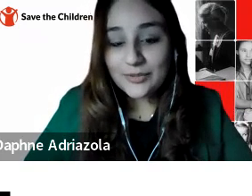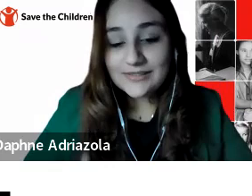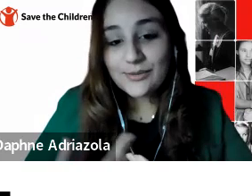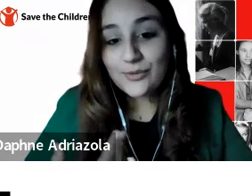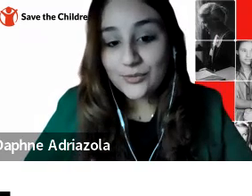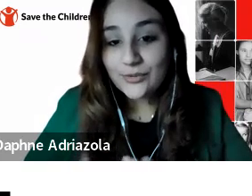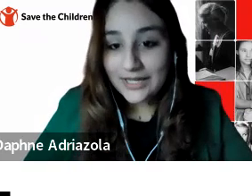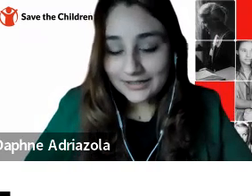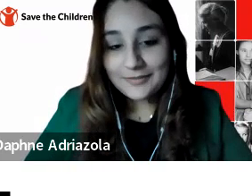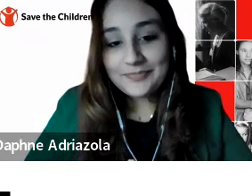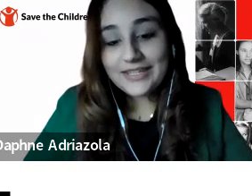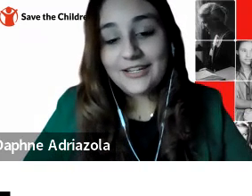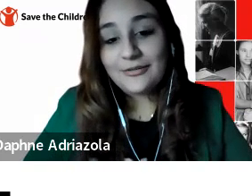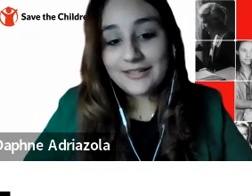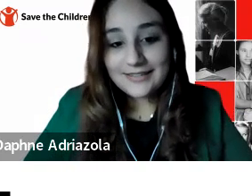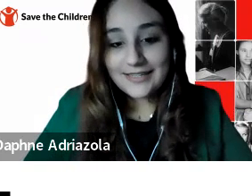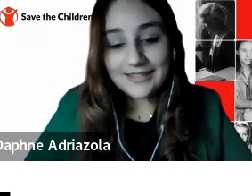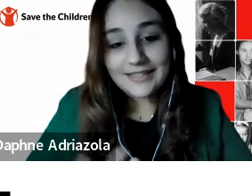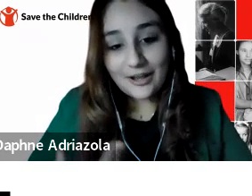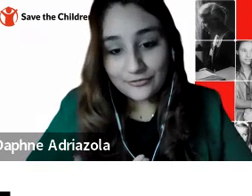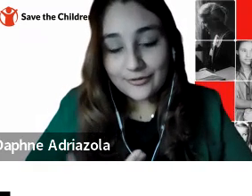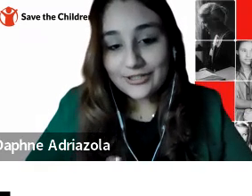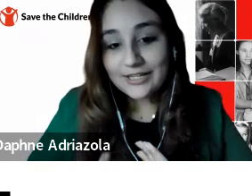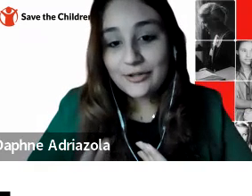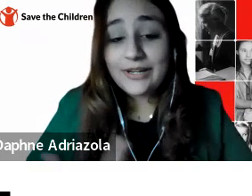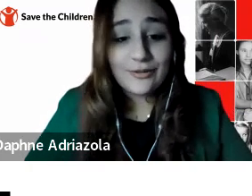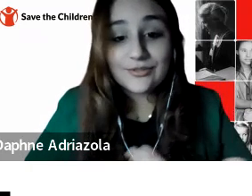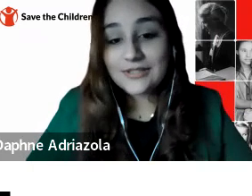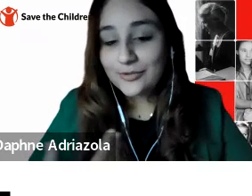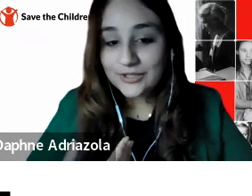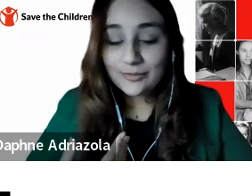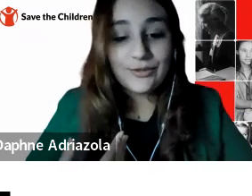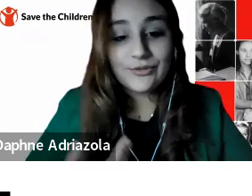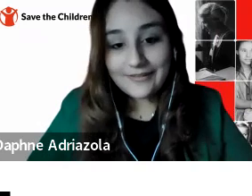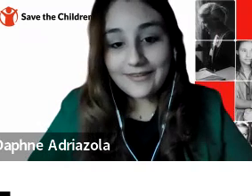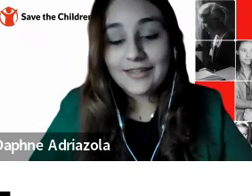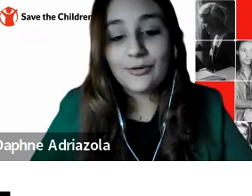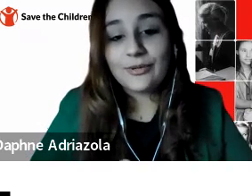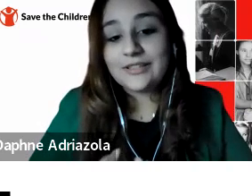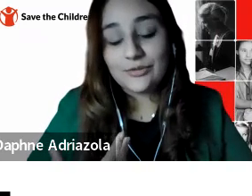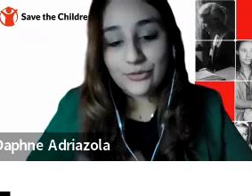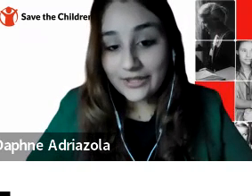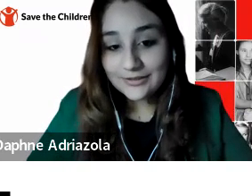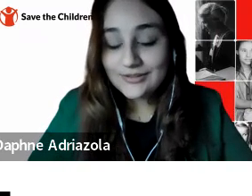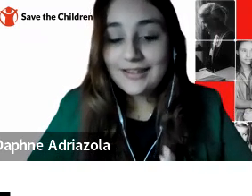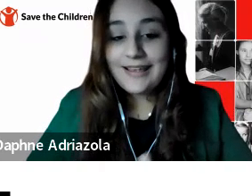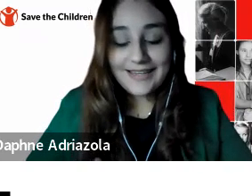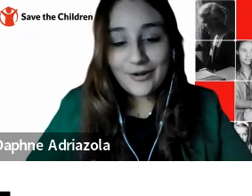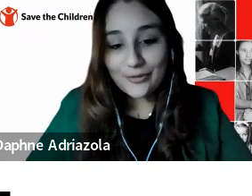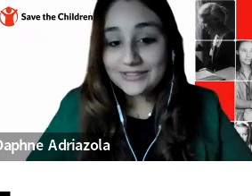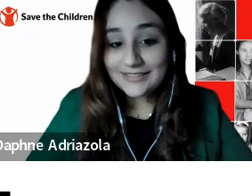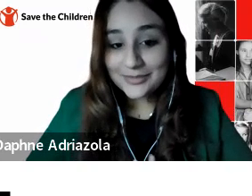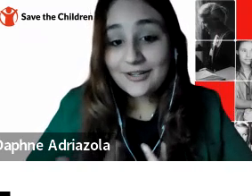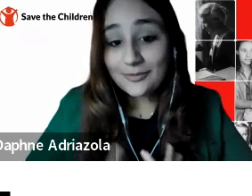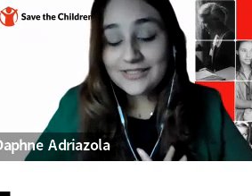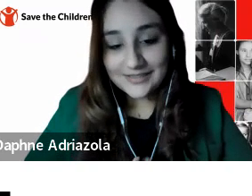Aquí hemos puesto un QR que los va a redirigir a un formulario para conocer un poquito más de ustedes, que nos cuenten sus datos y